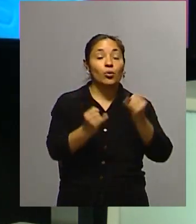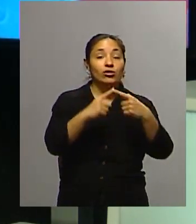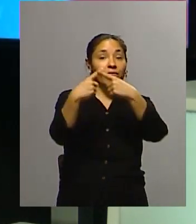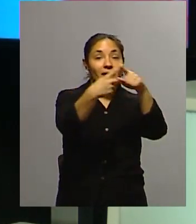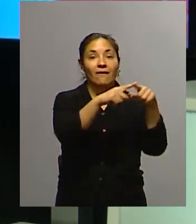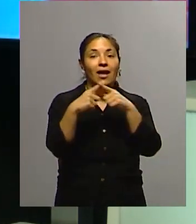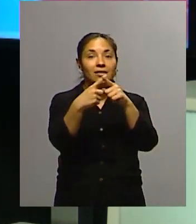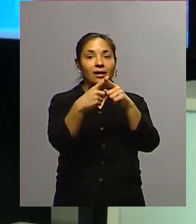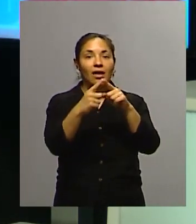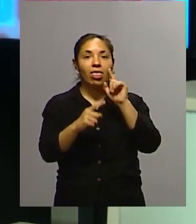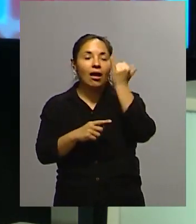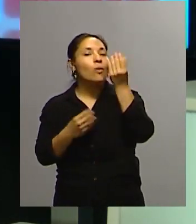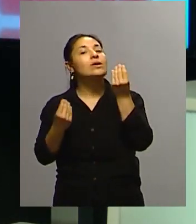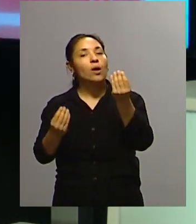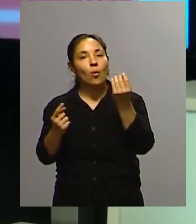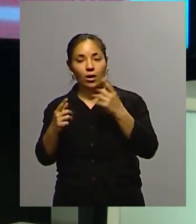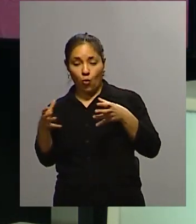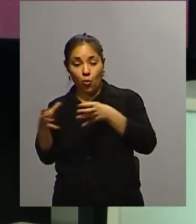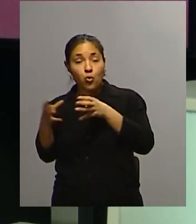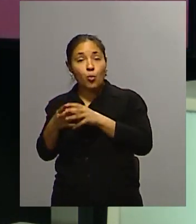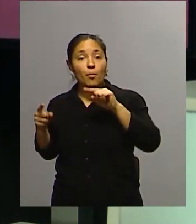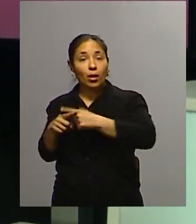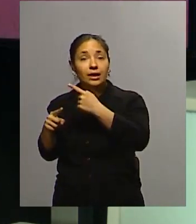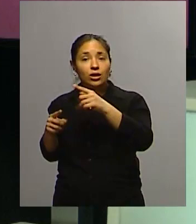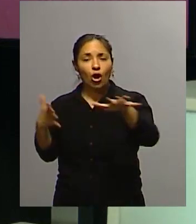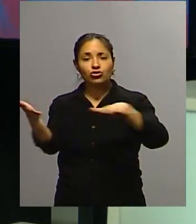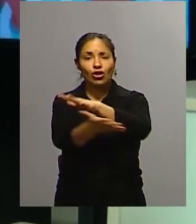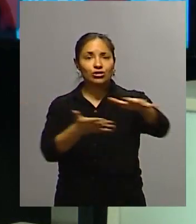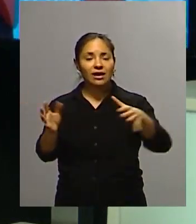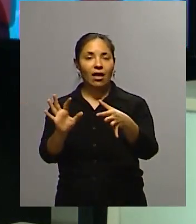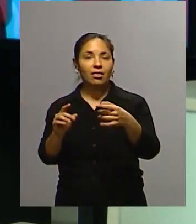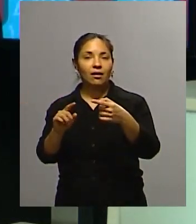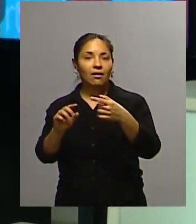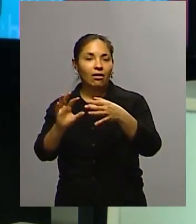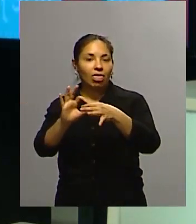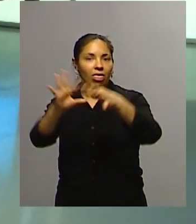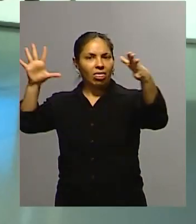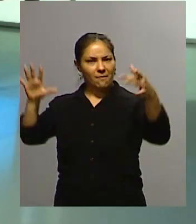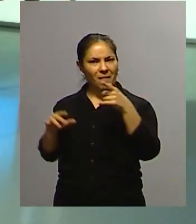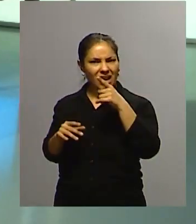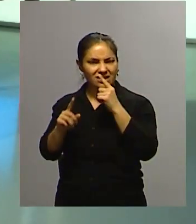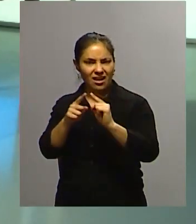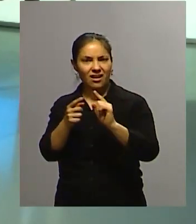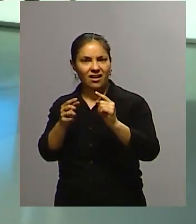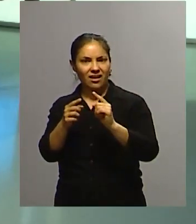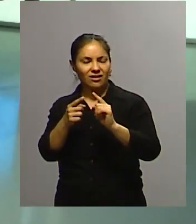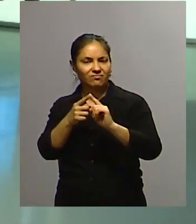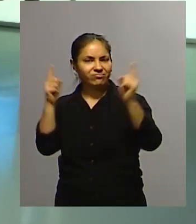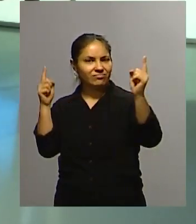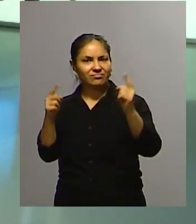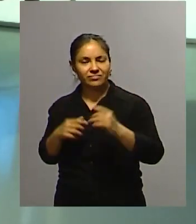política con la sociedad. ¿Tenés esa percepción vos? Mira, lo decía una analista política. No en todos los temas, no en todos los